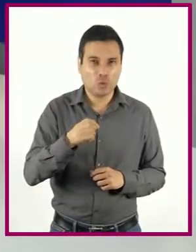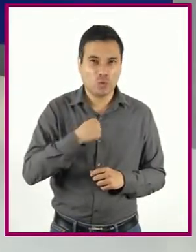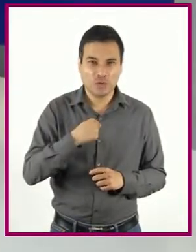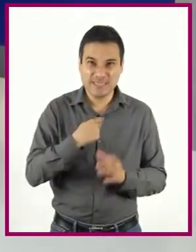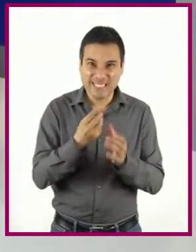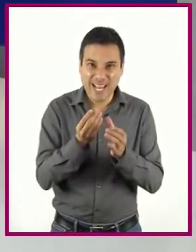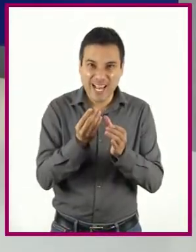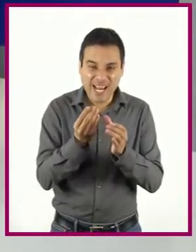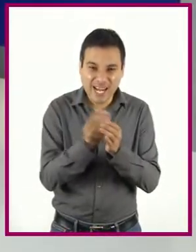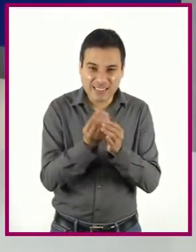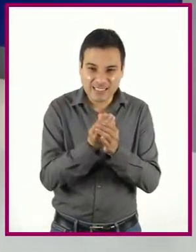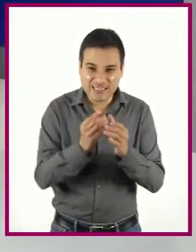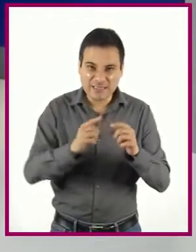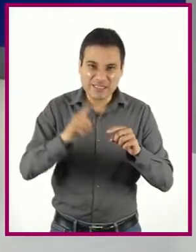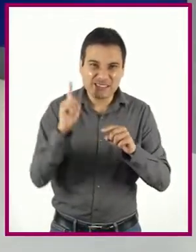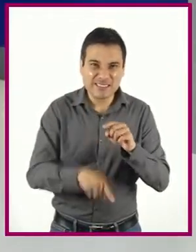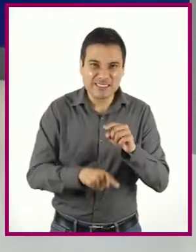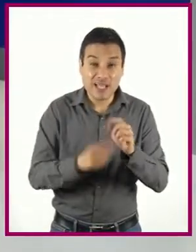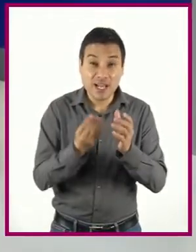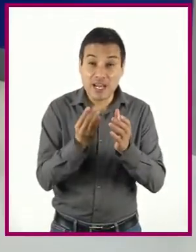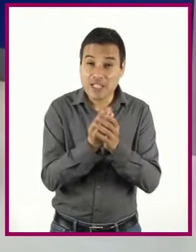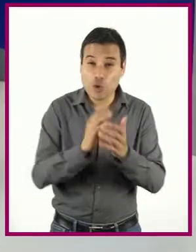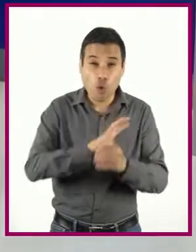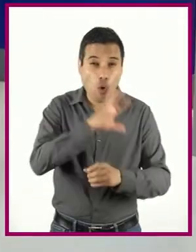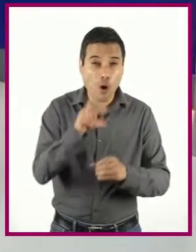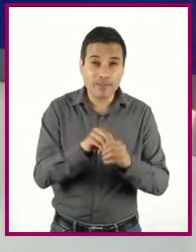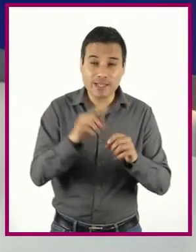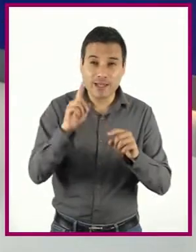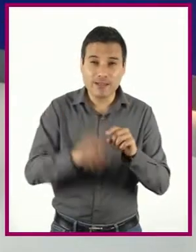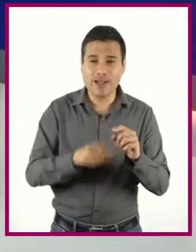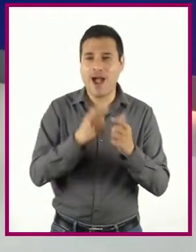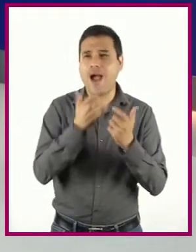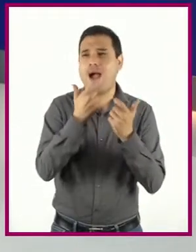sesiones. ¡Todas las sesiones!